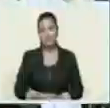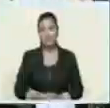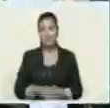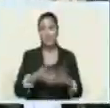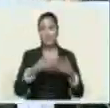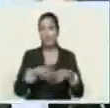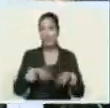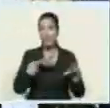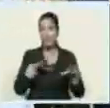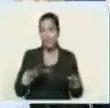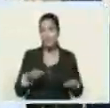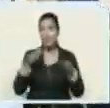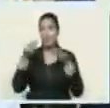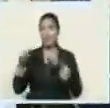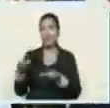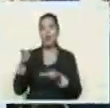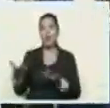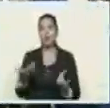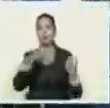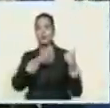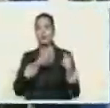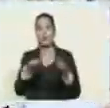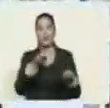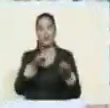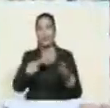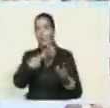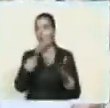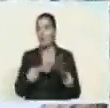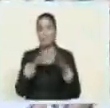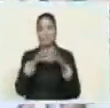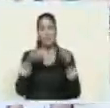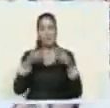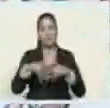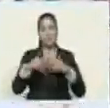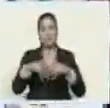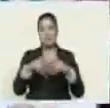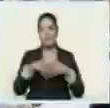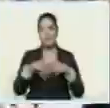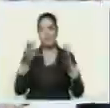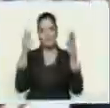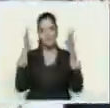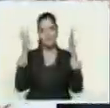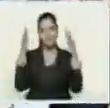breve vamos por todo el tema